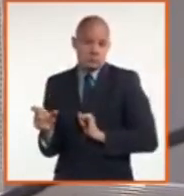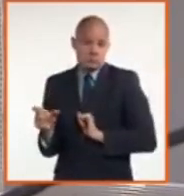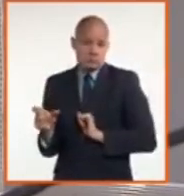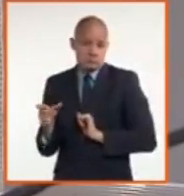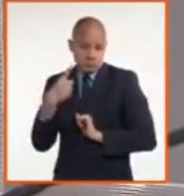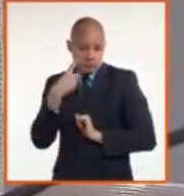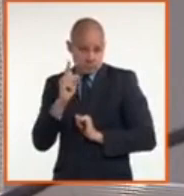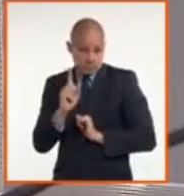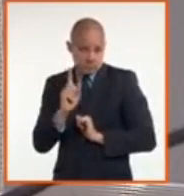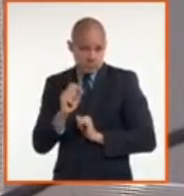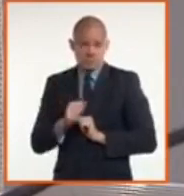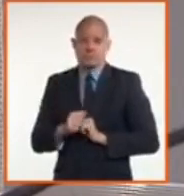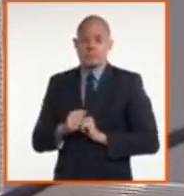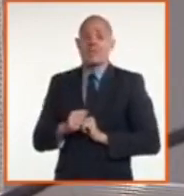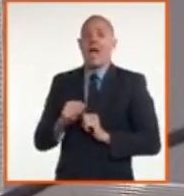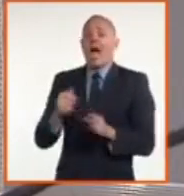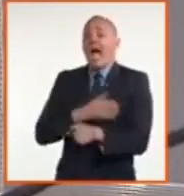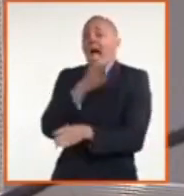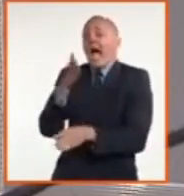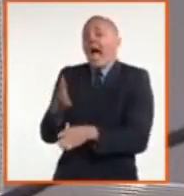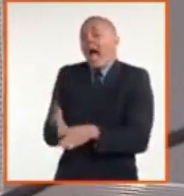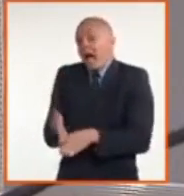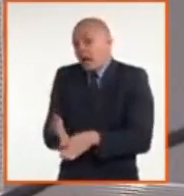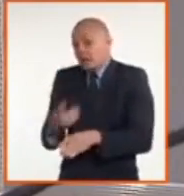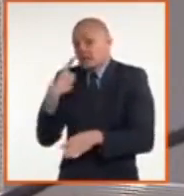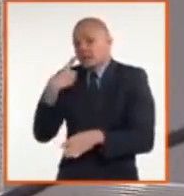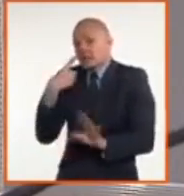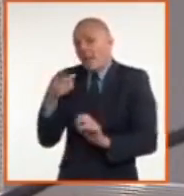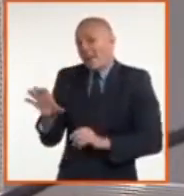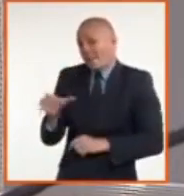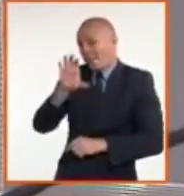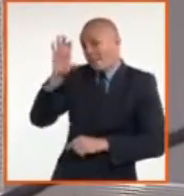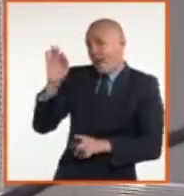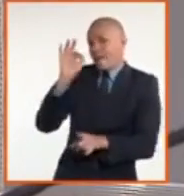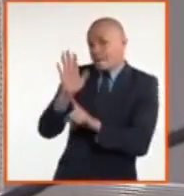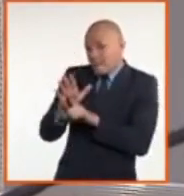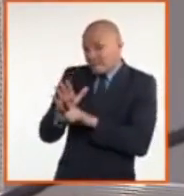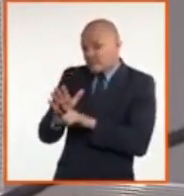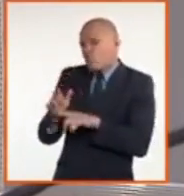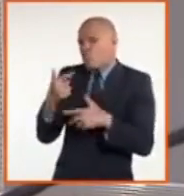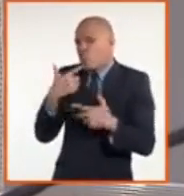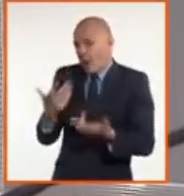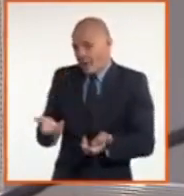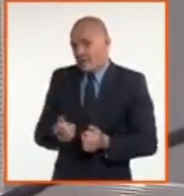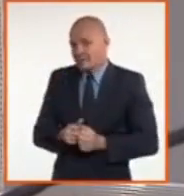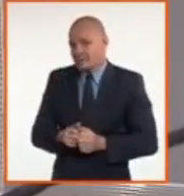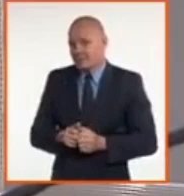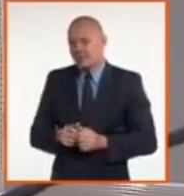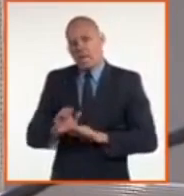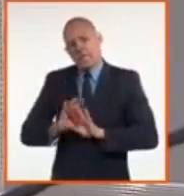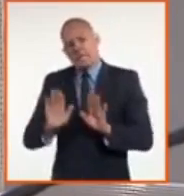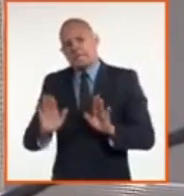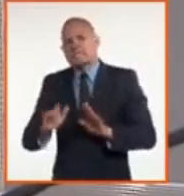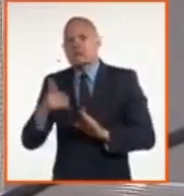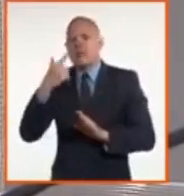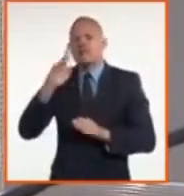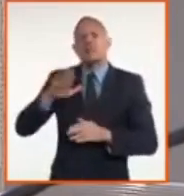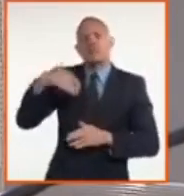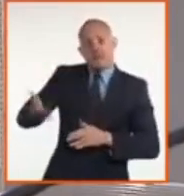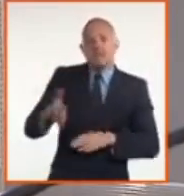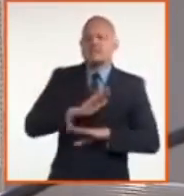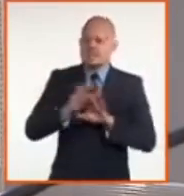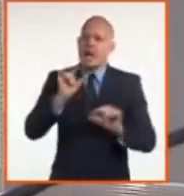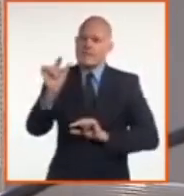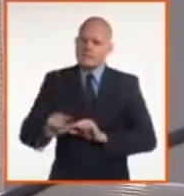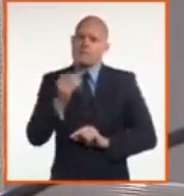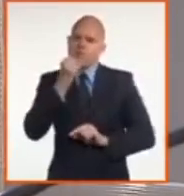participar en este tipo de operaciones donde entonces ya las personas podrán escoger dónde van depende del tipo de operación que haga dónde van